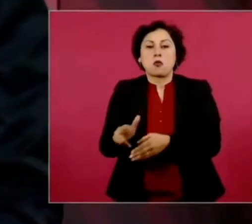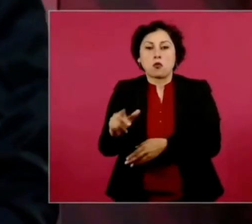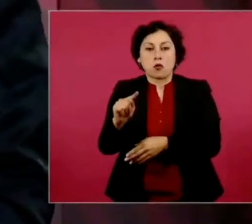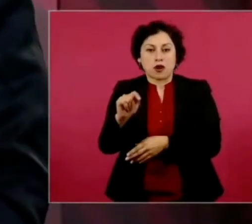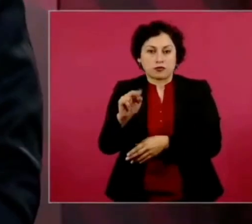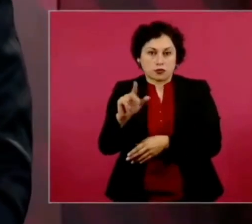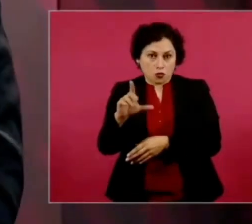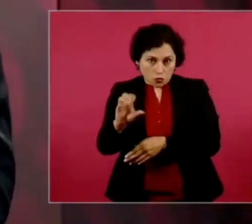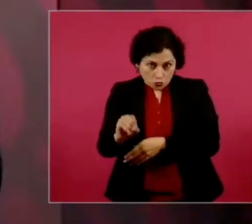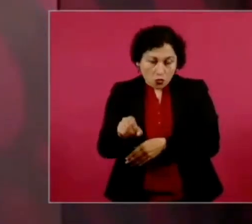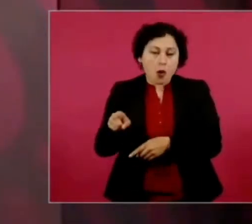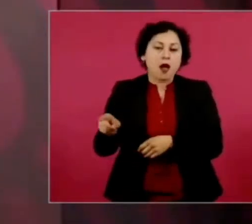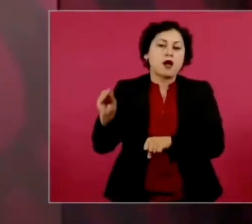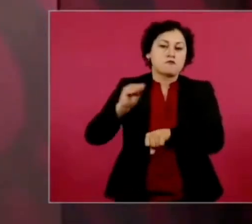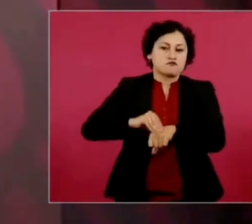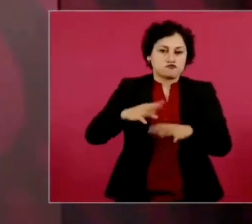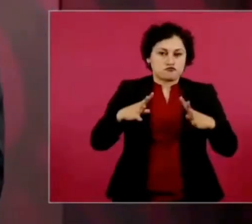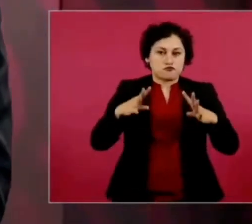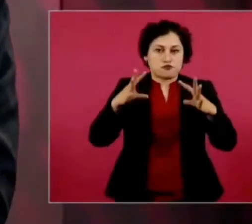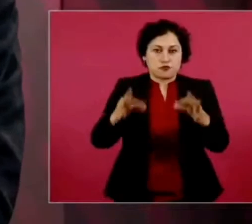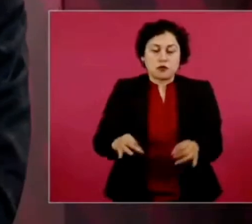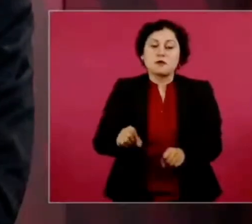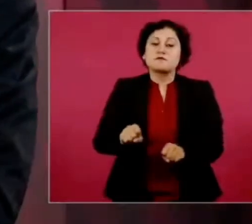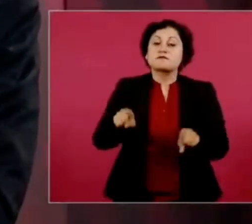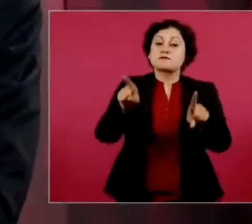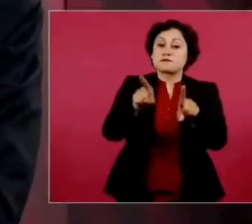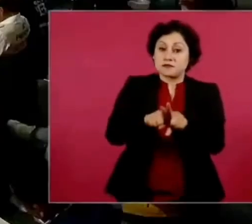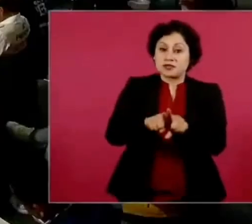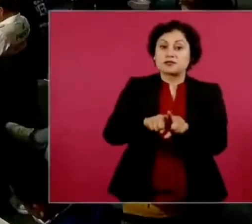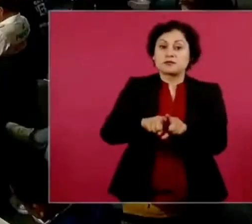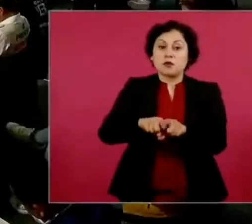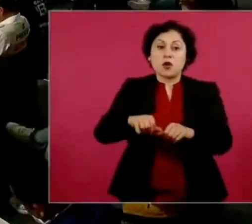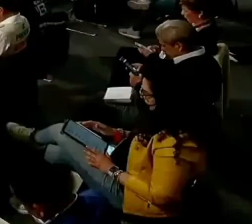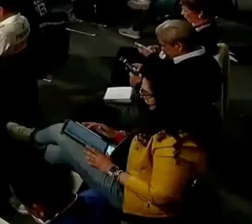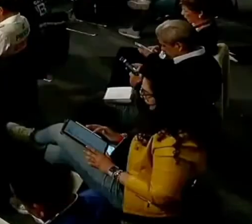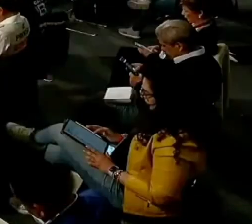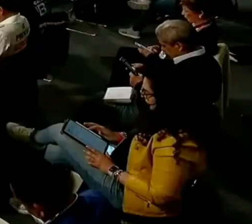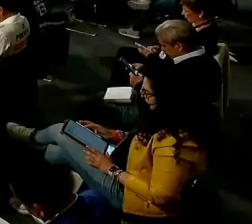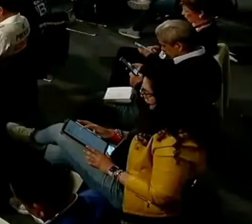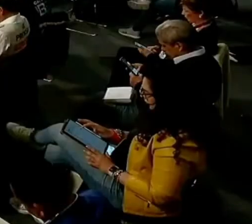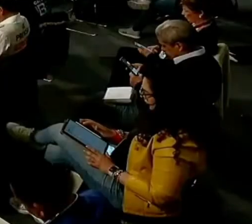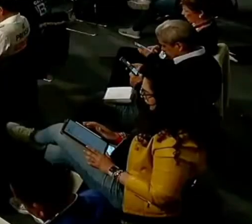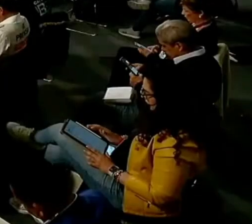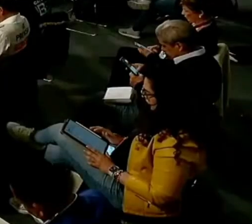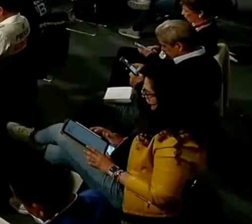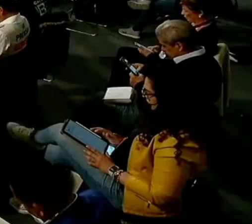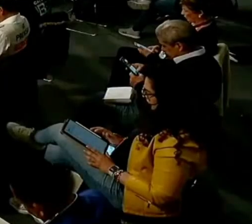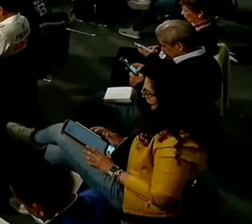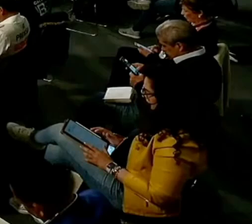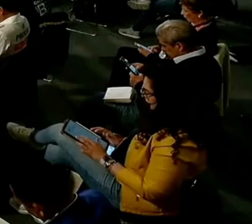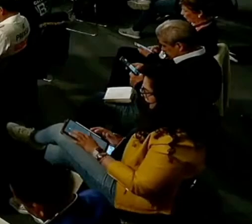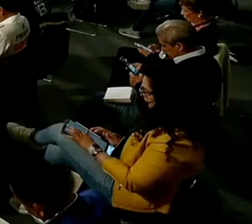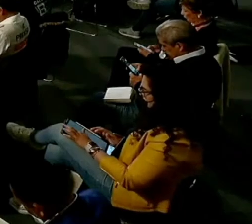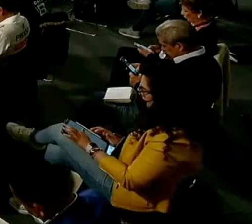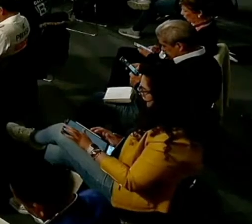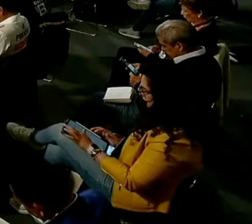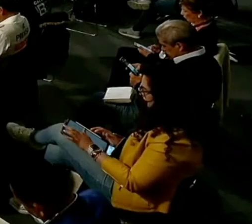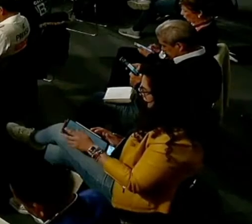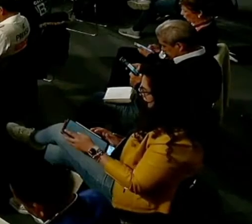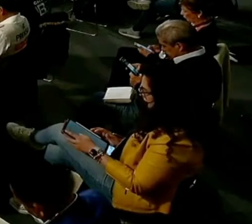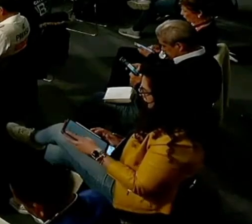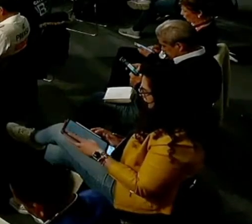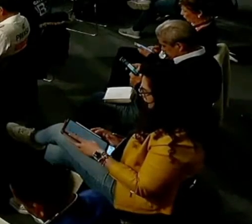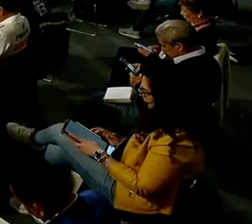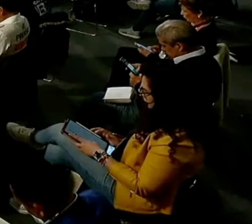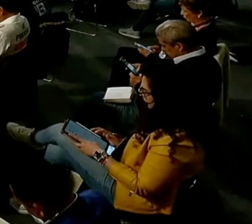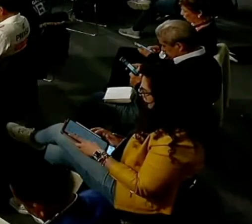llevó a cabo el levantamiento de la Carta Geográfica del Estado y del plano de su capital, y